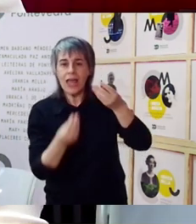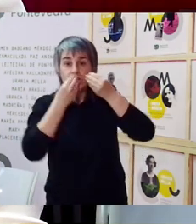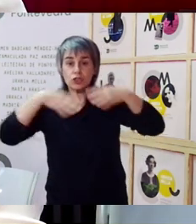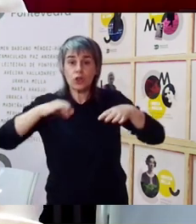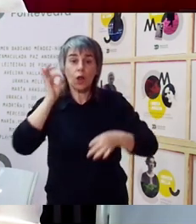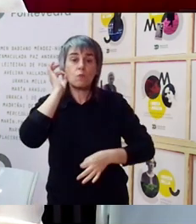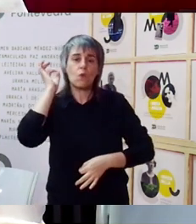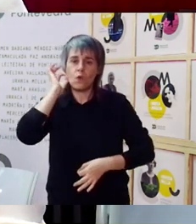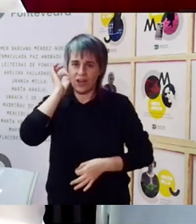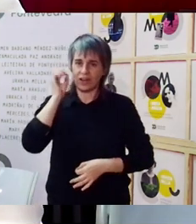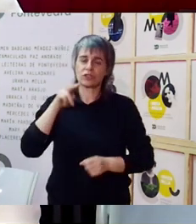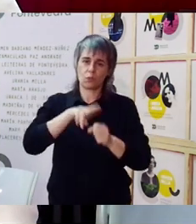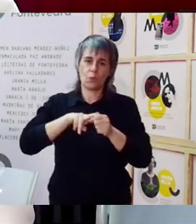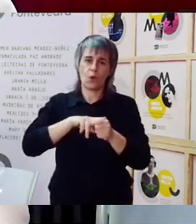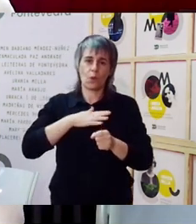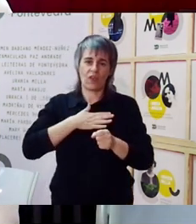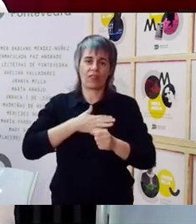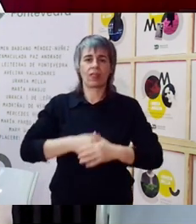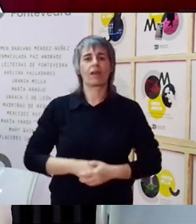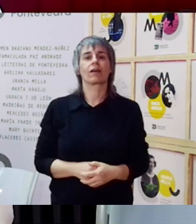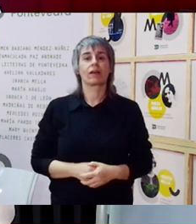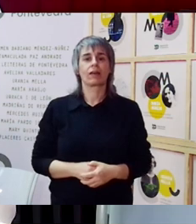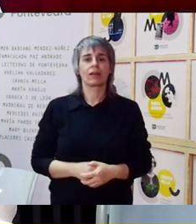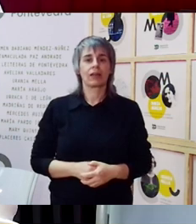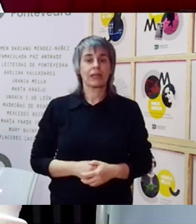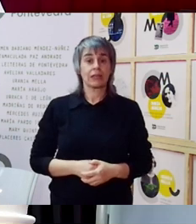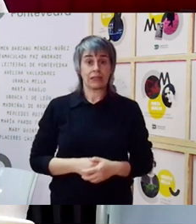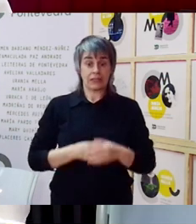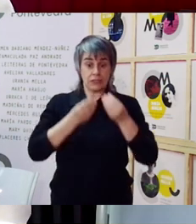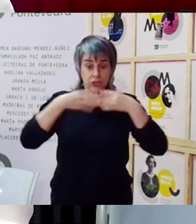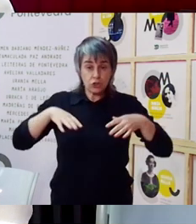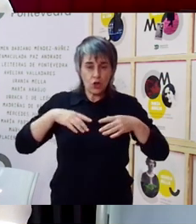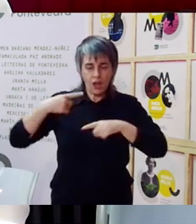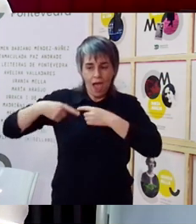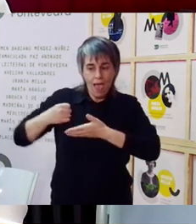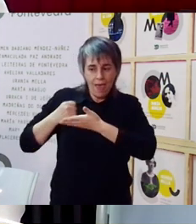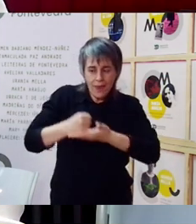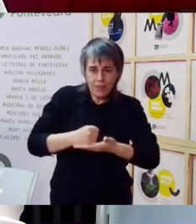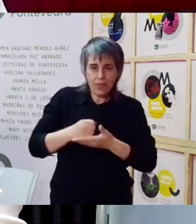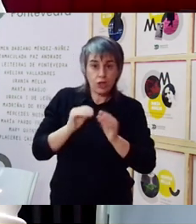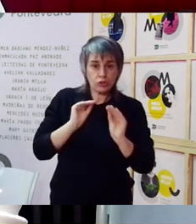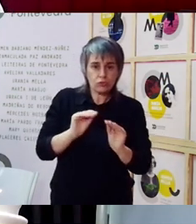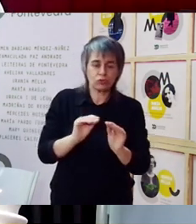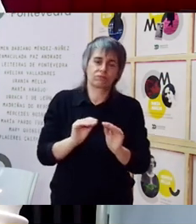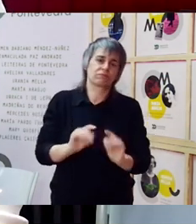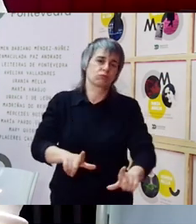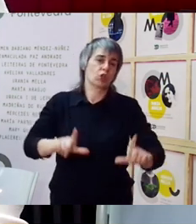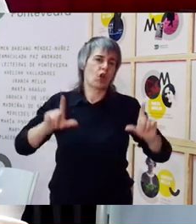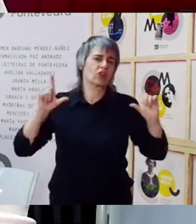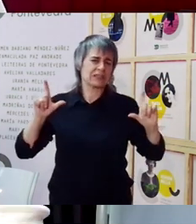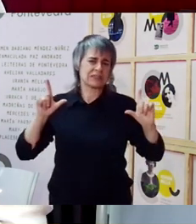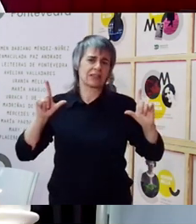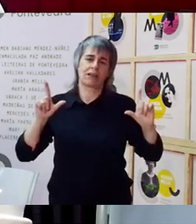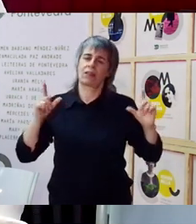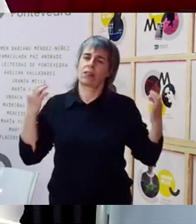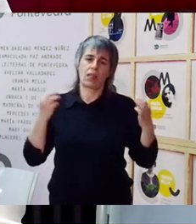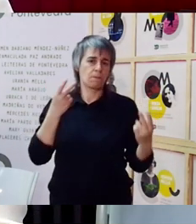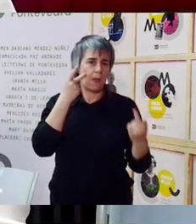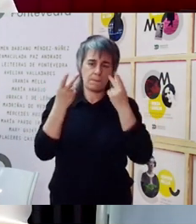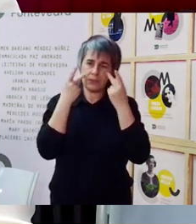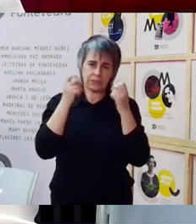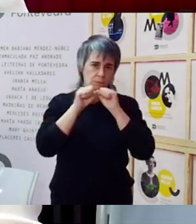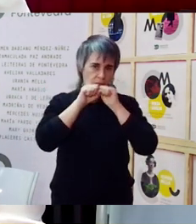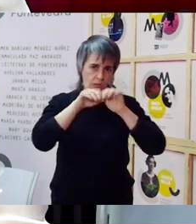provincia. Visibilizar o seu importante legado, que non sempre protagonizan, nin forman parte do relato que nos